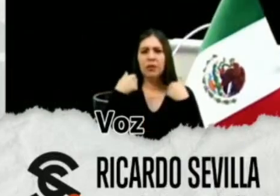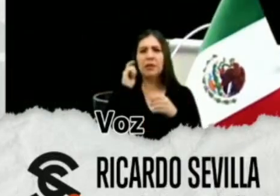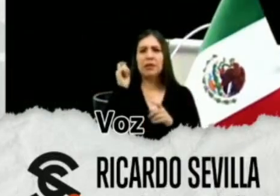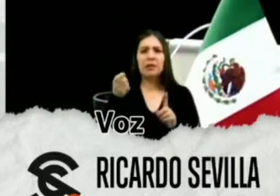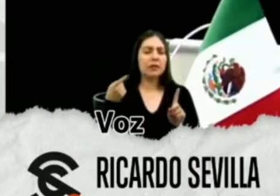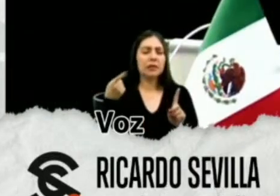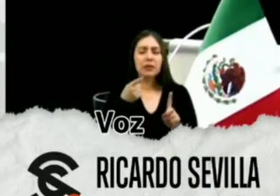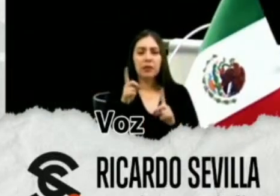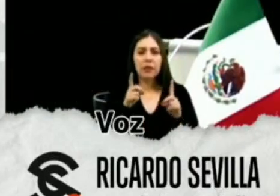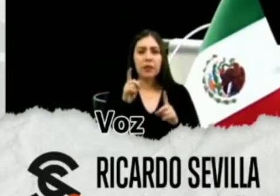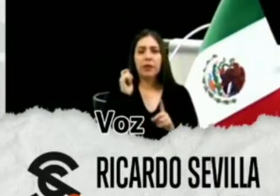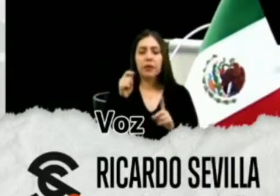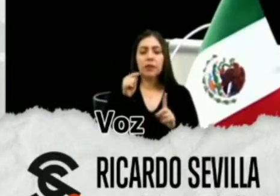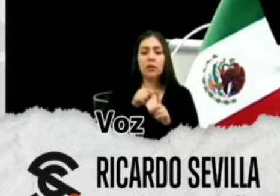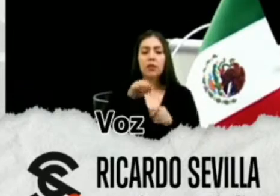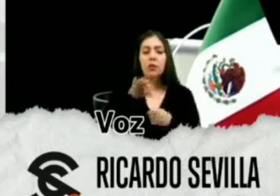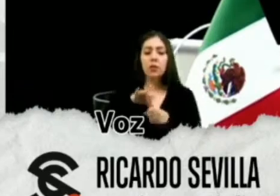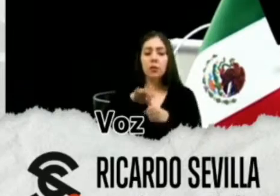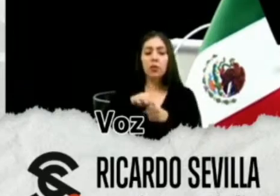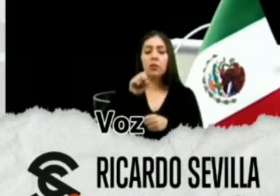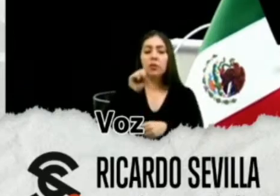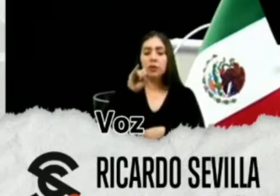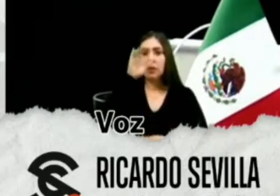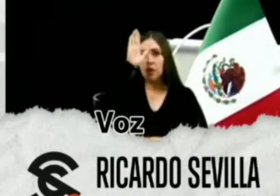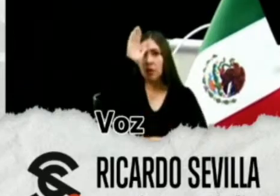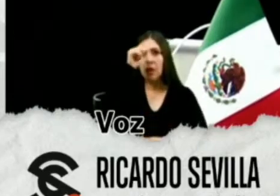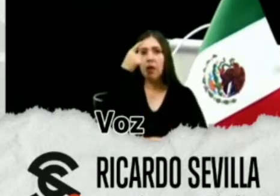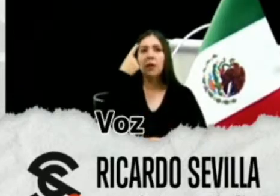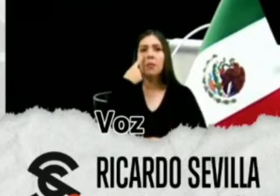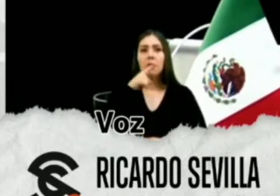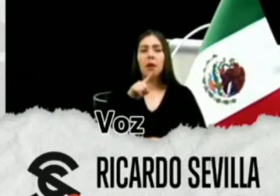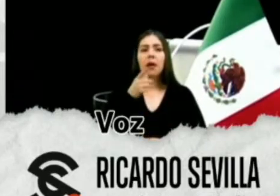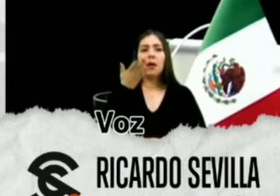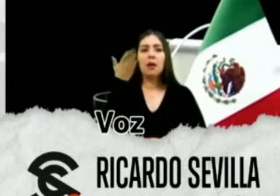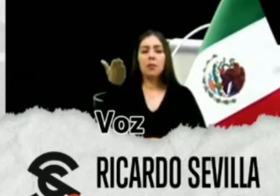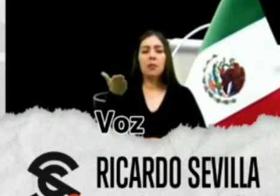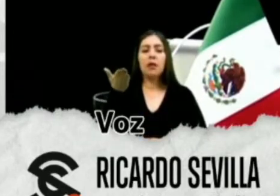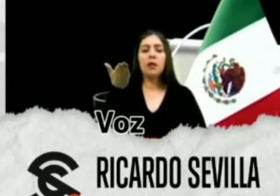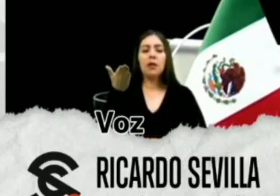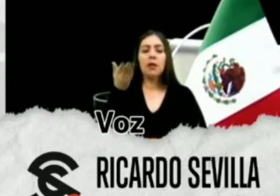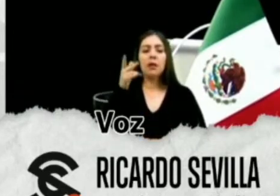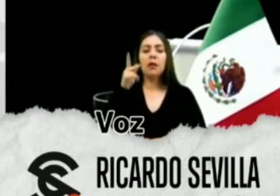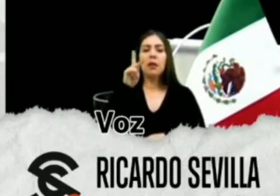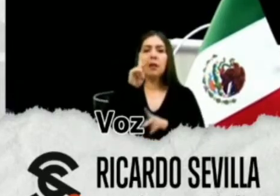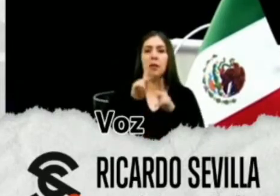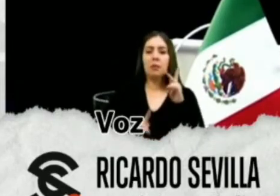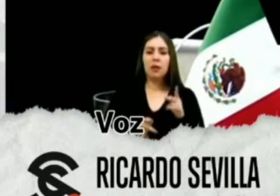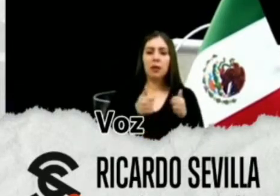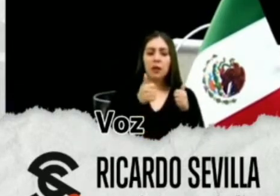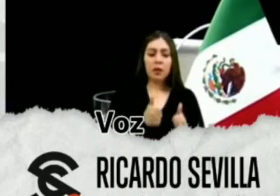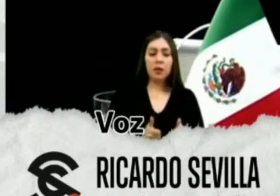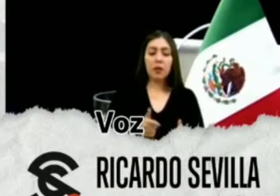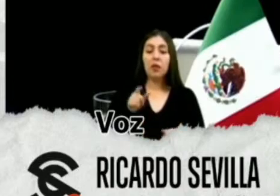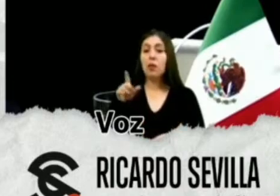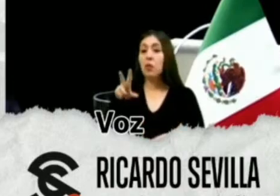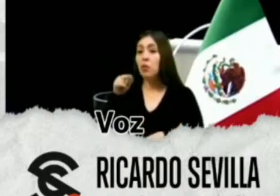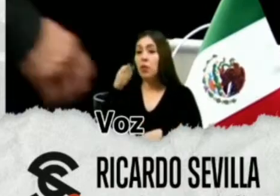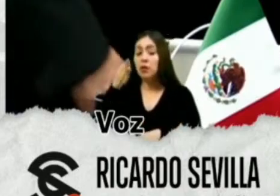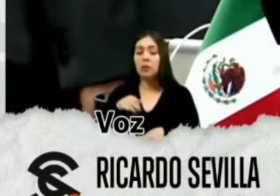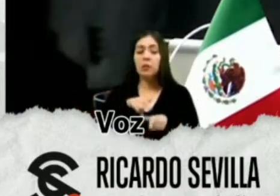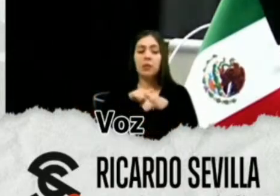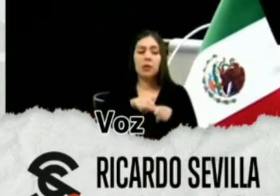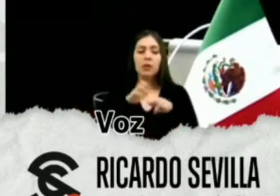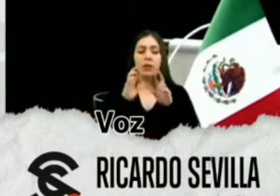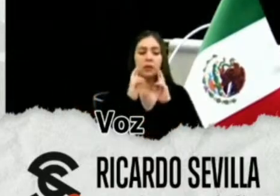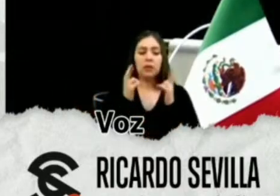lo digo, Vicente, porque esta reforma que tanto han atacado en los medios de comunicación chayoteros,